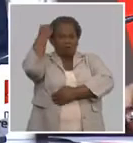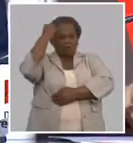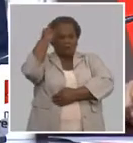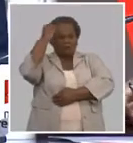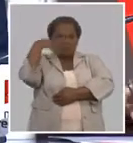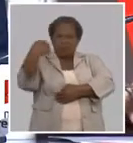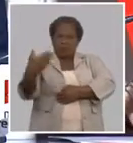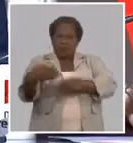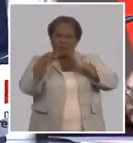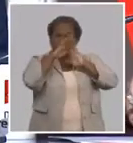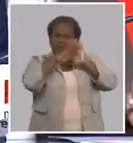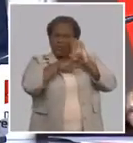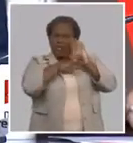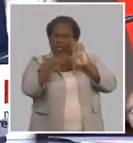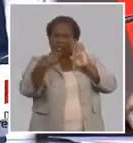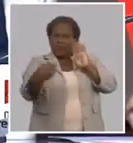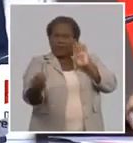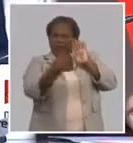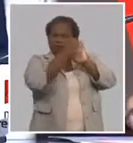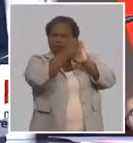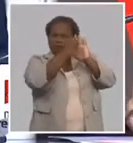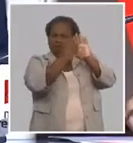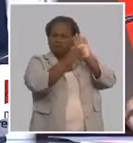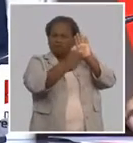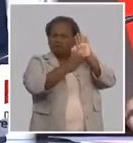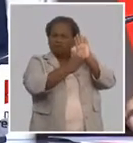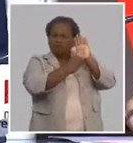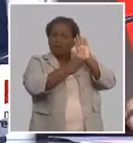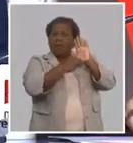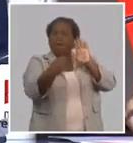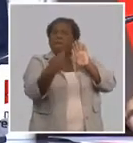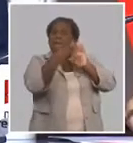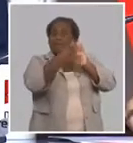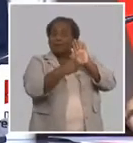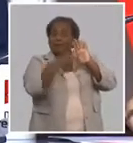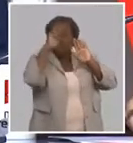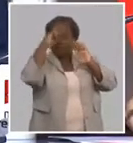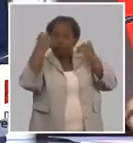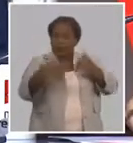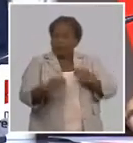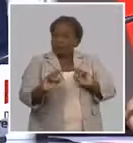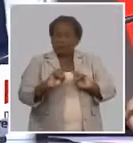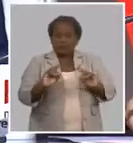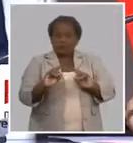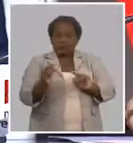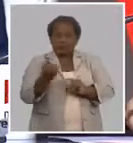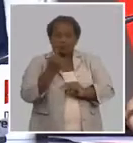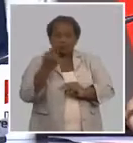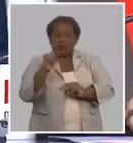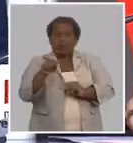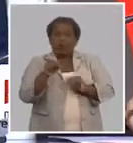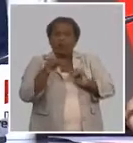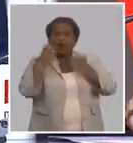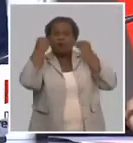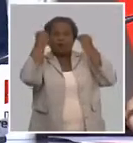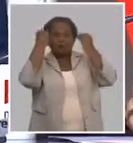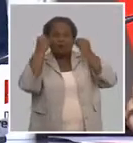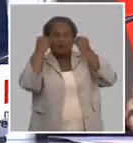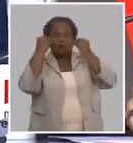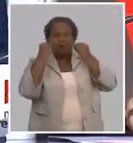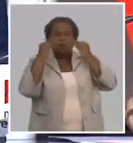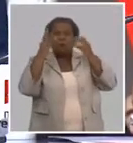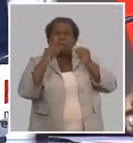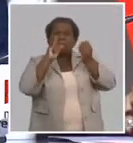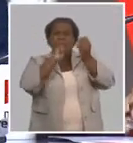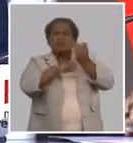debían ser incluidas no solo en el protocolo sino hasta el mínimo detalle de calcular cuántos